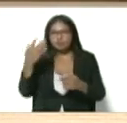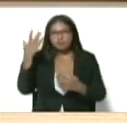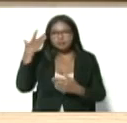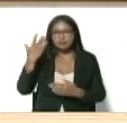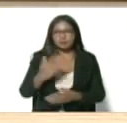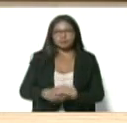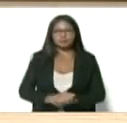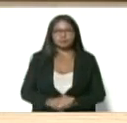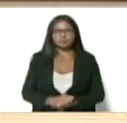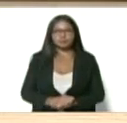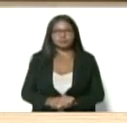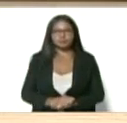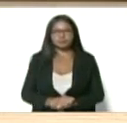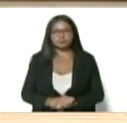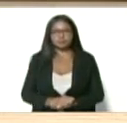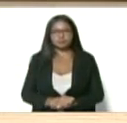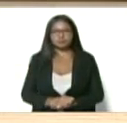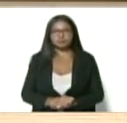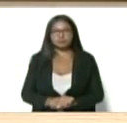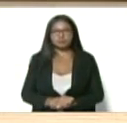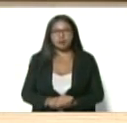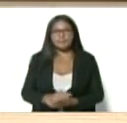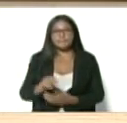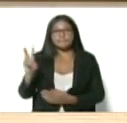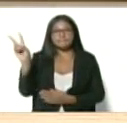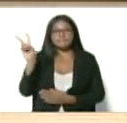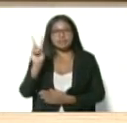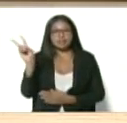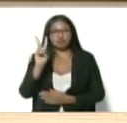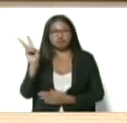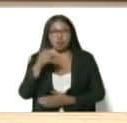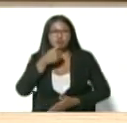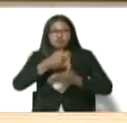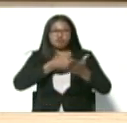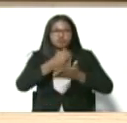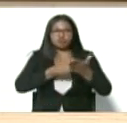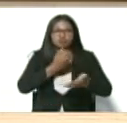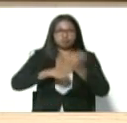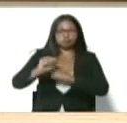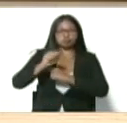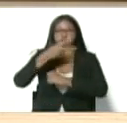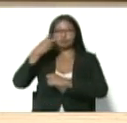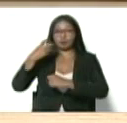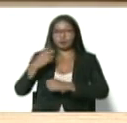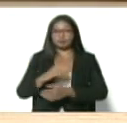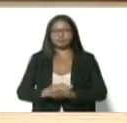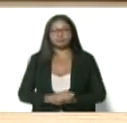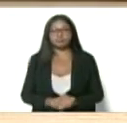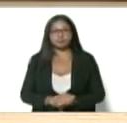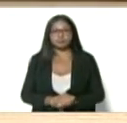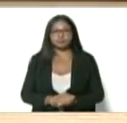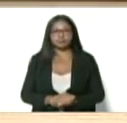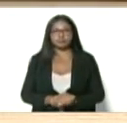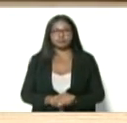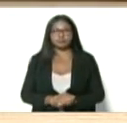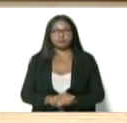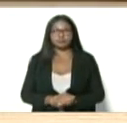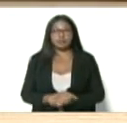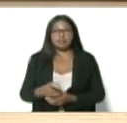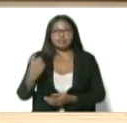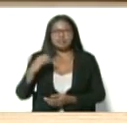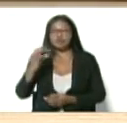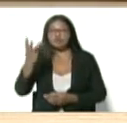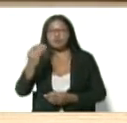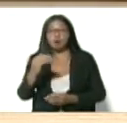específicos venezuela en su lucha contra las drogas tiene un récord mundial